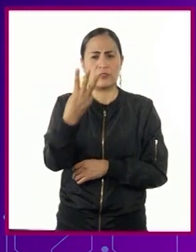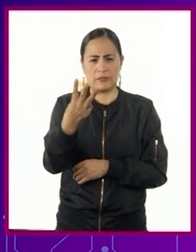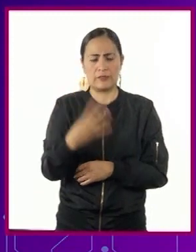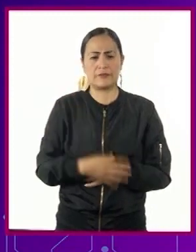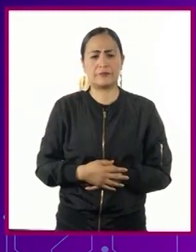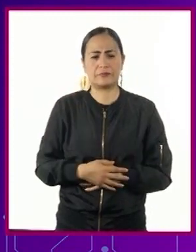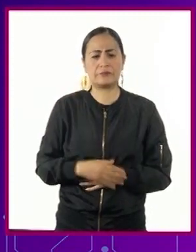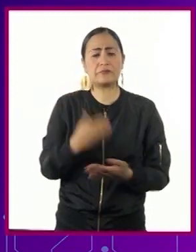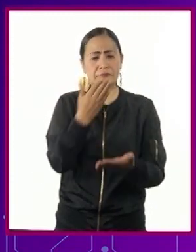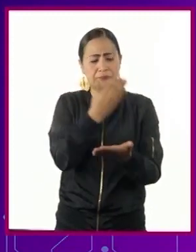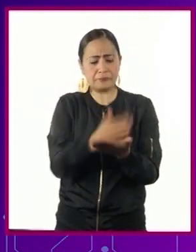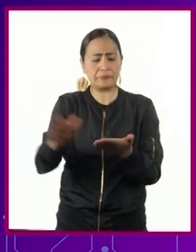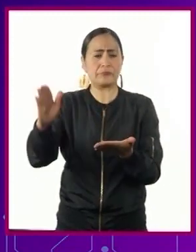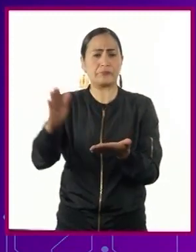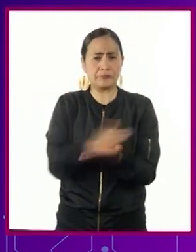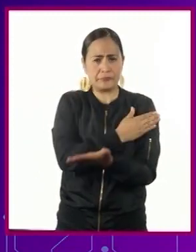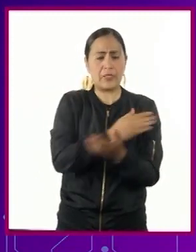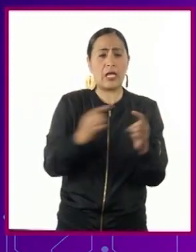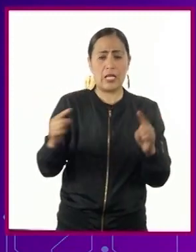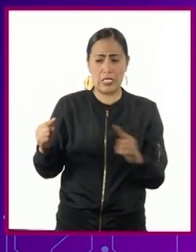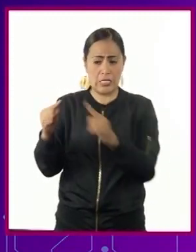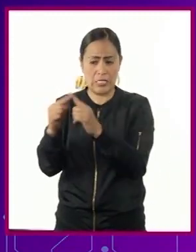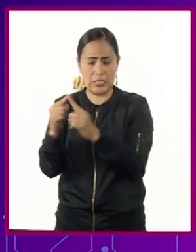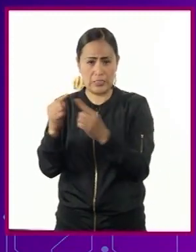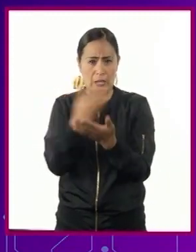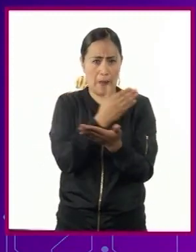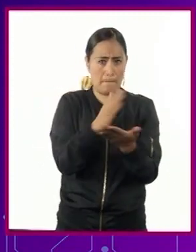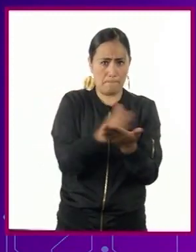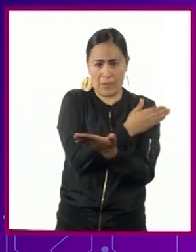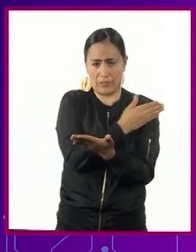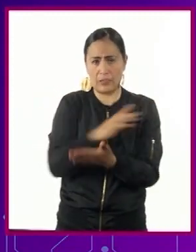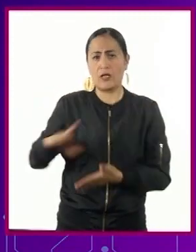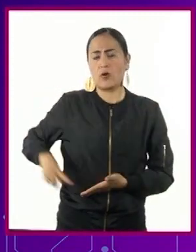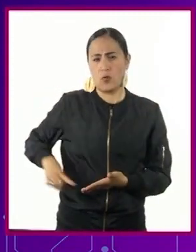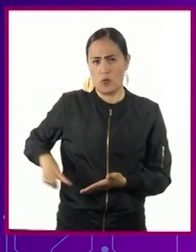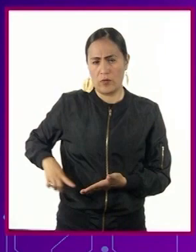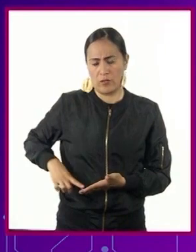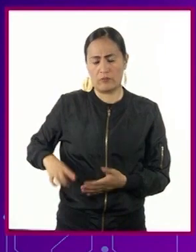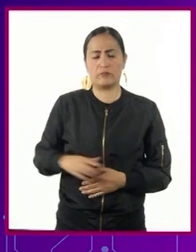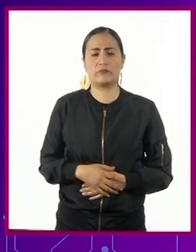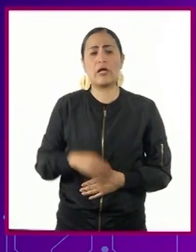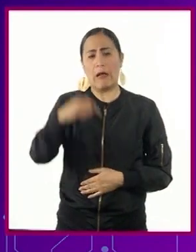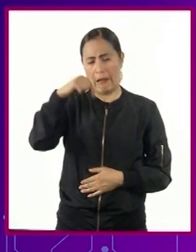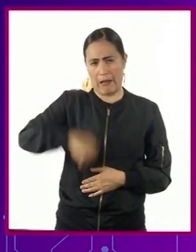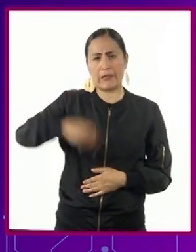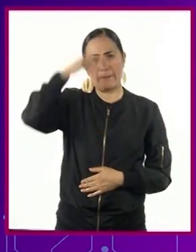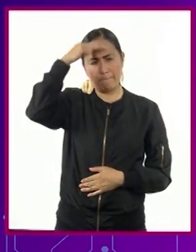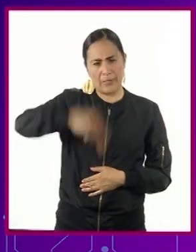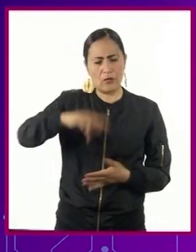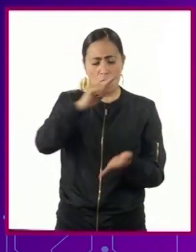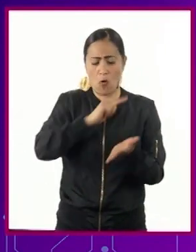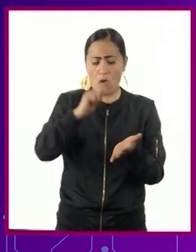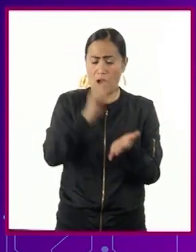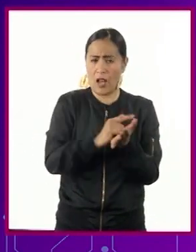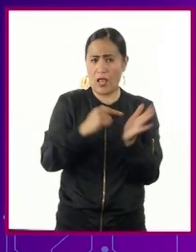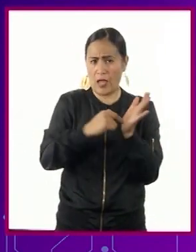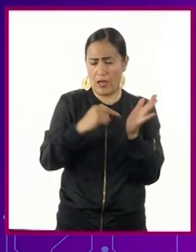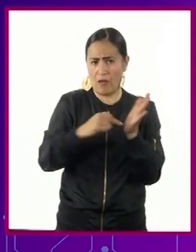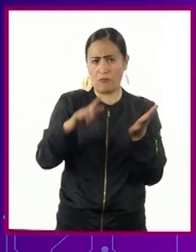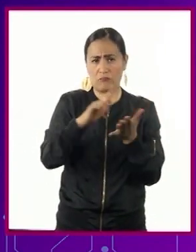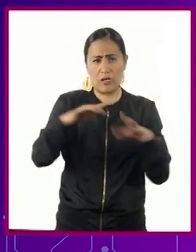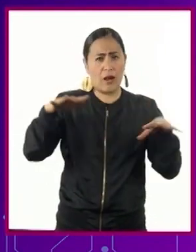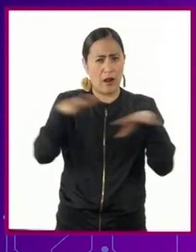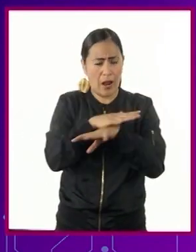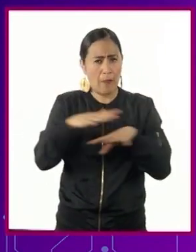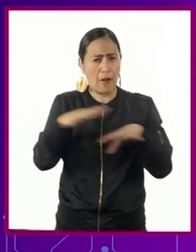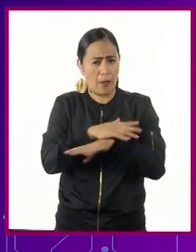la separación entre la Iglesia y el Estado. Para nuestro país, las leyes de reforma representaron el intento más